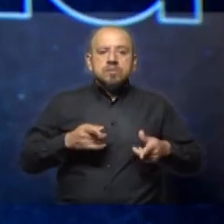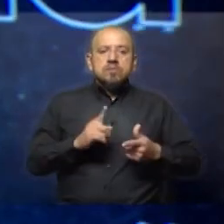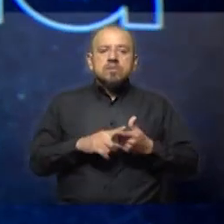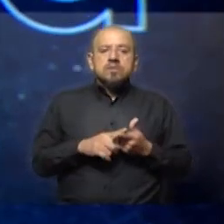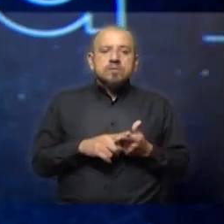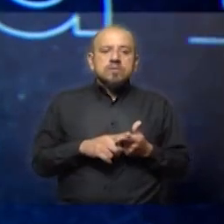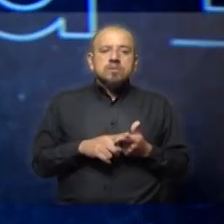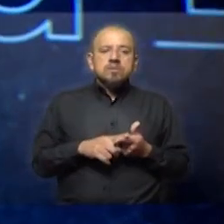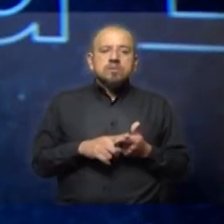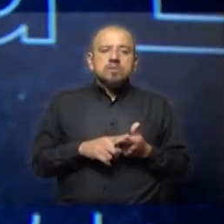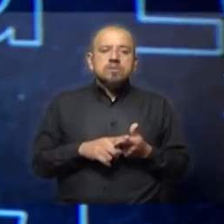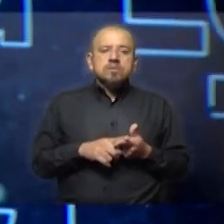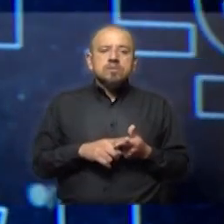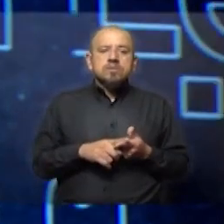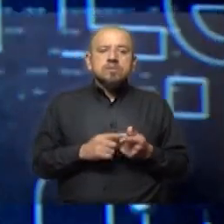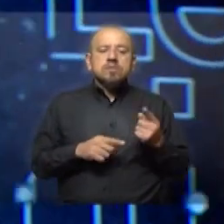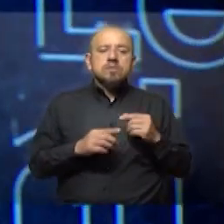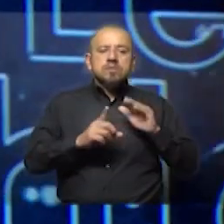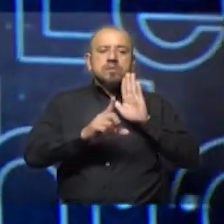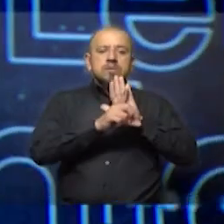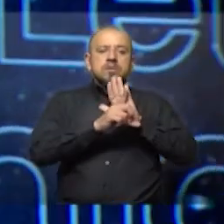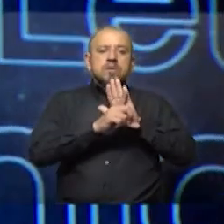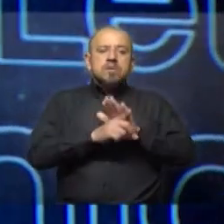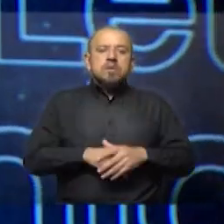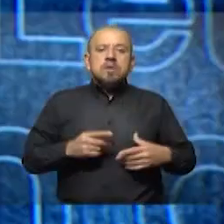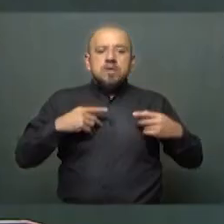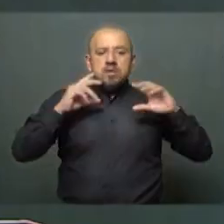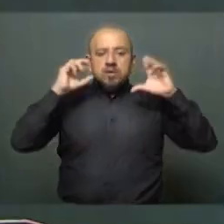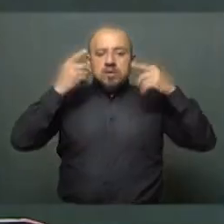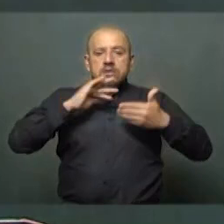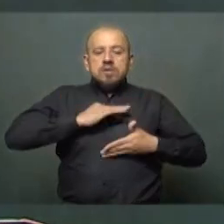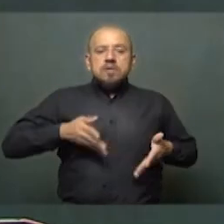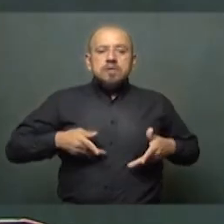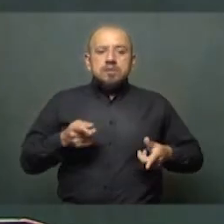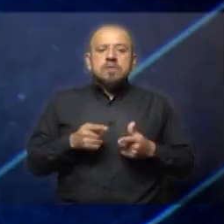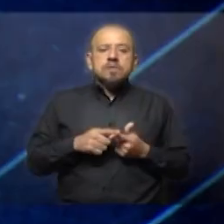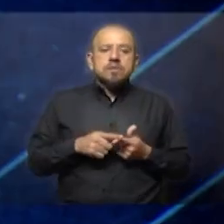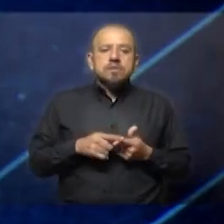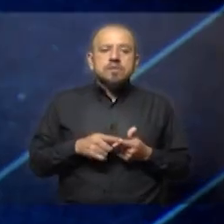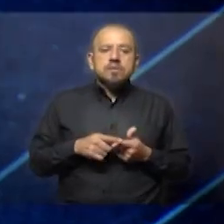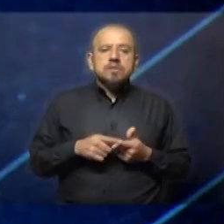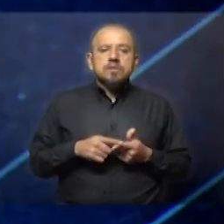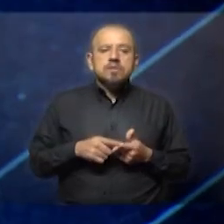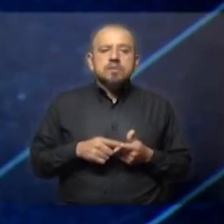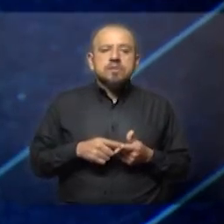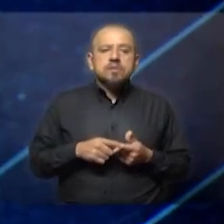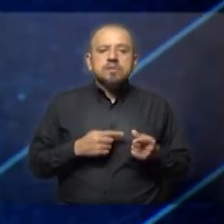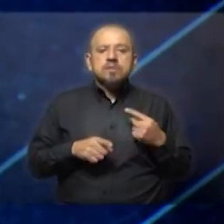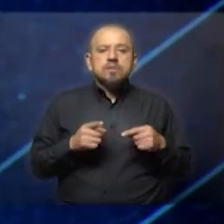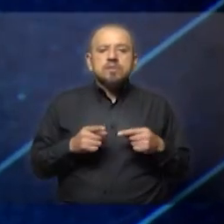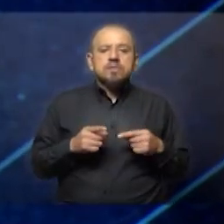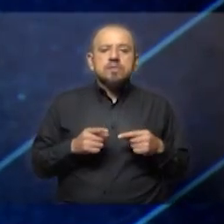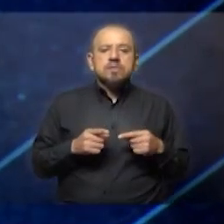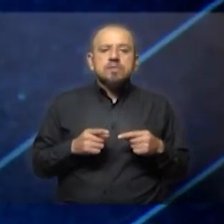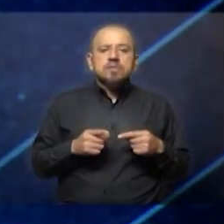ejemplo nuestra nuestra ley de este violencia de género es un buen ejemplo de cómo sigue vigentes espíritu de